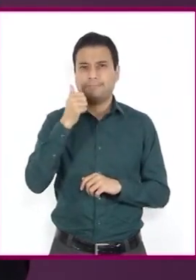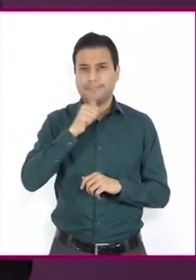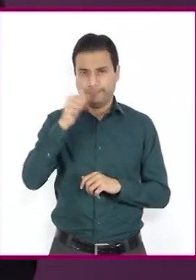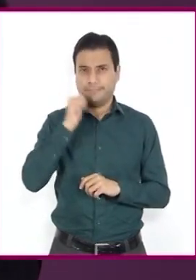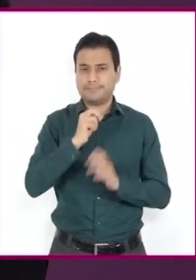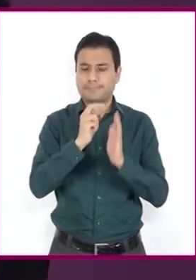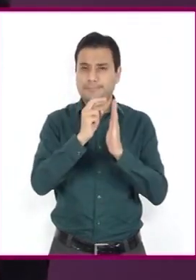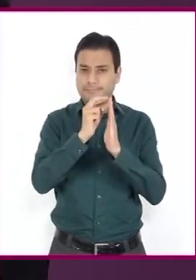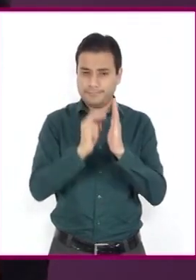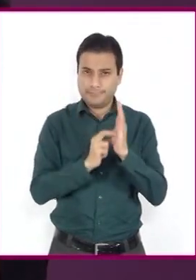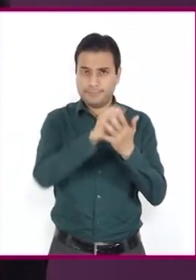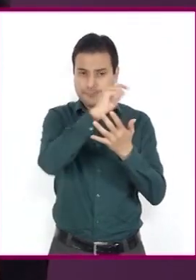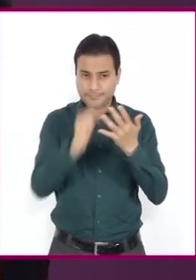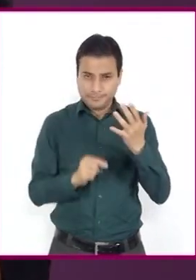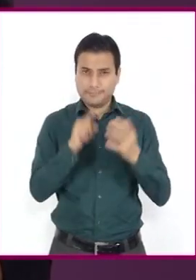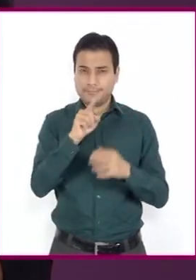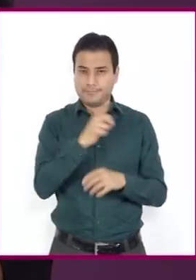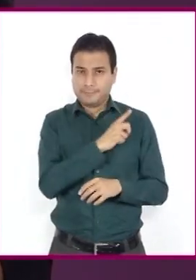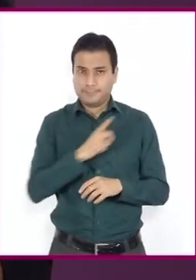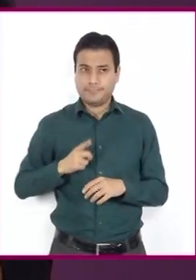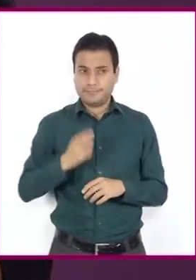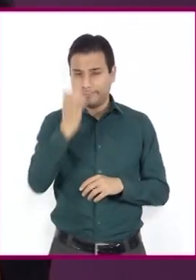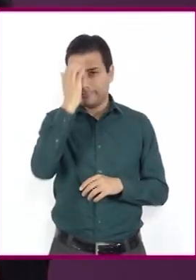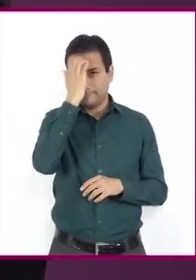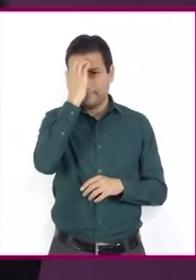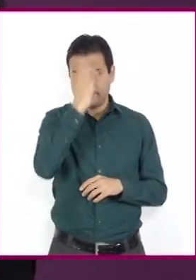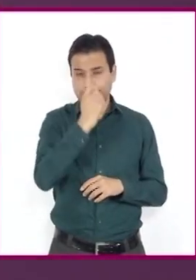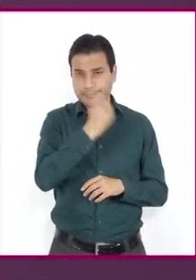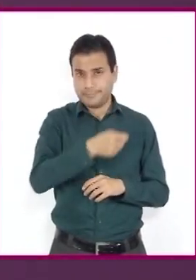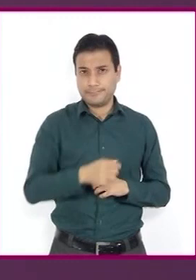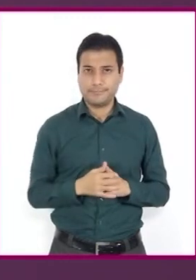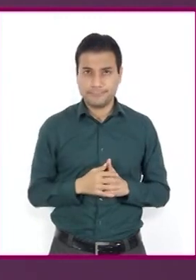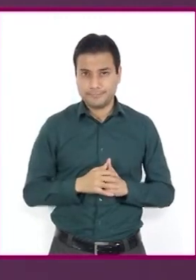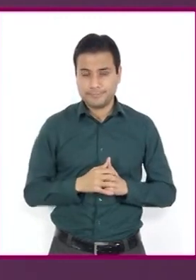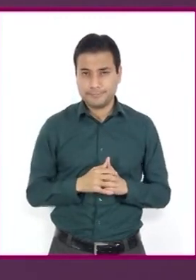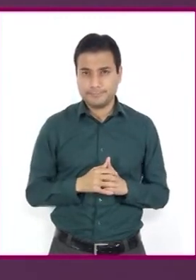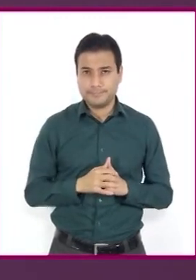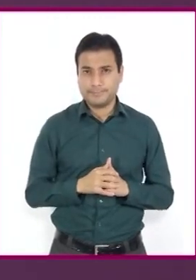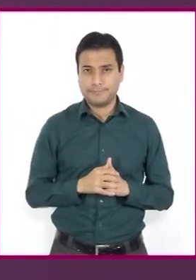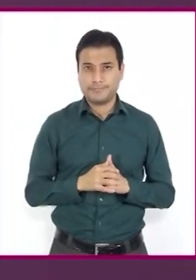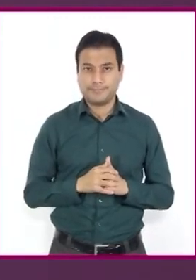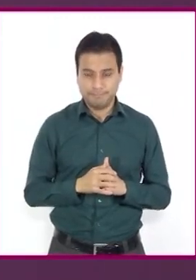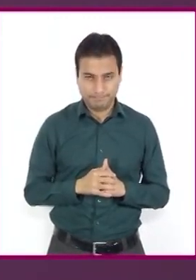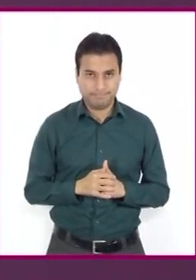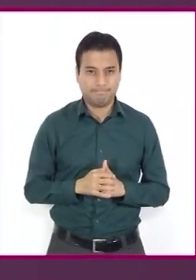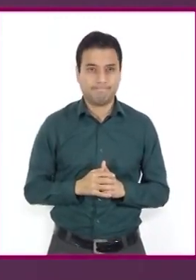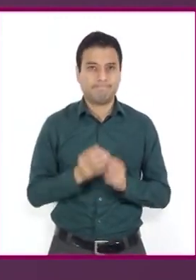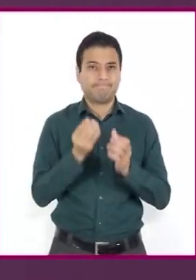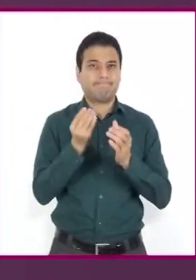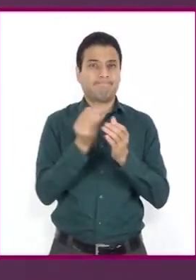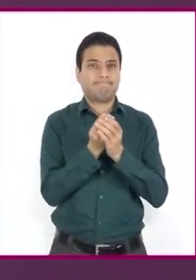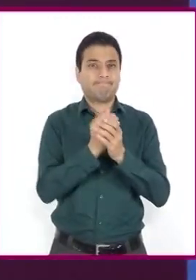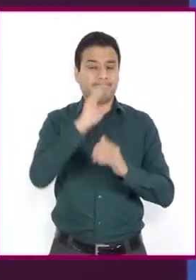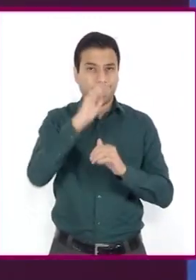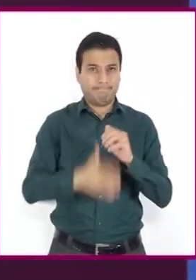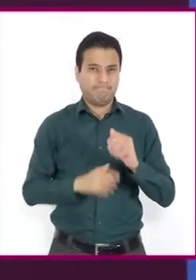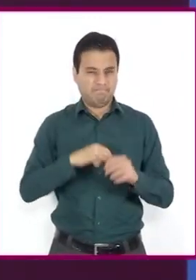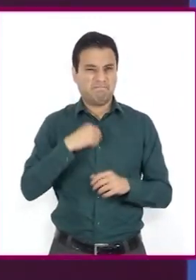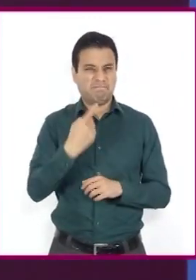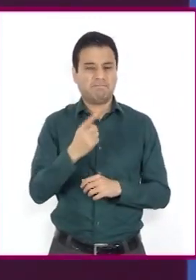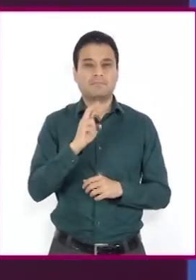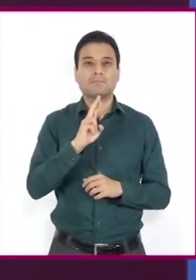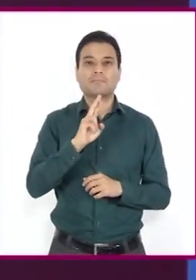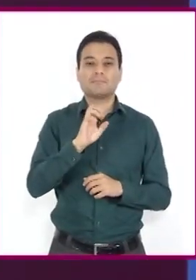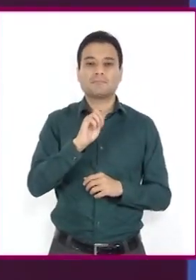y respetar las reglas que corresponden a cada uno de esos lugares. Para cerrar la sesión, las y los reto a revisar